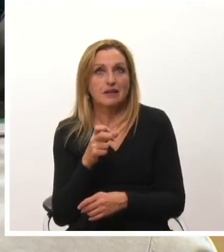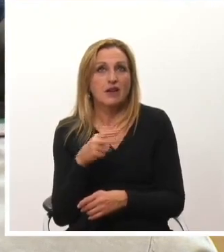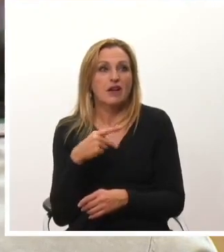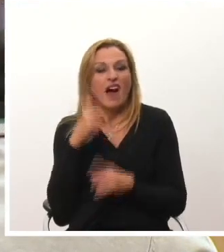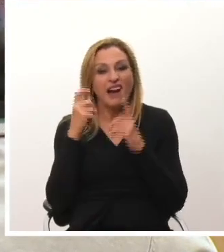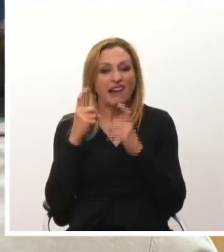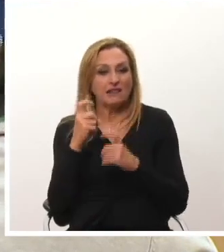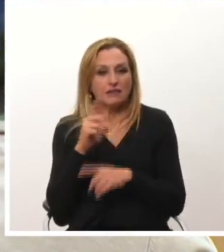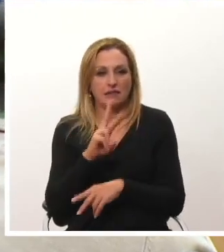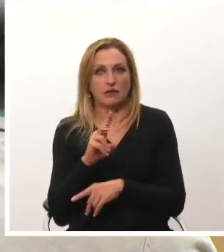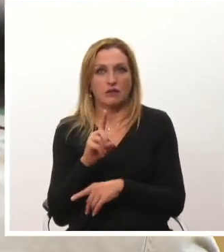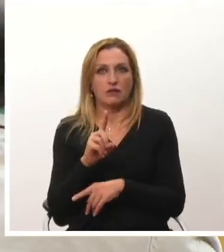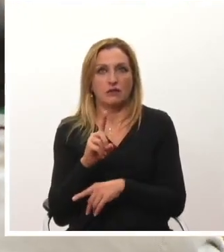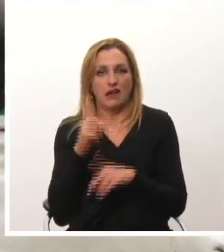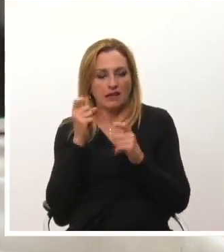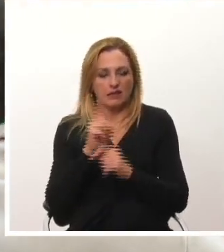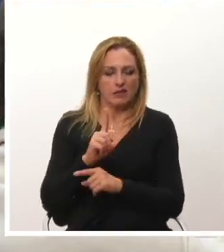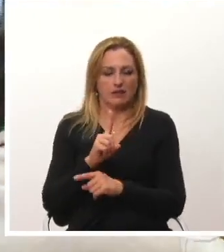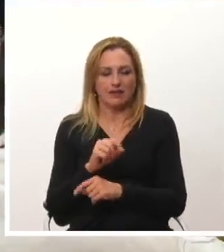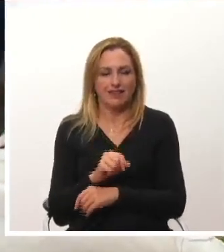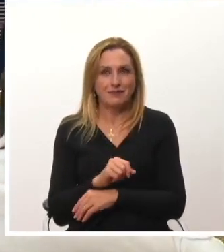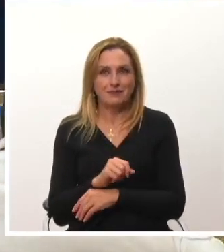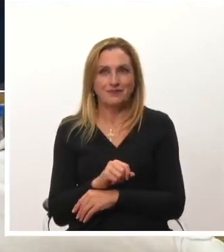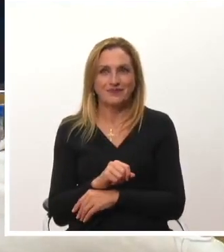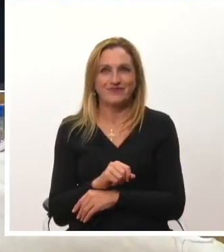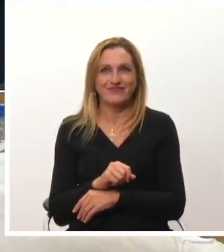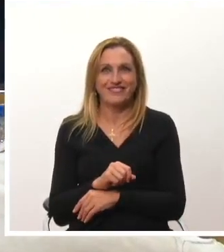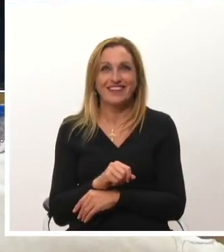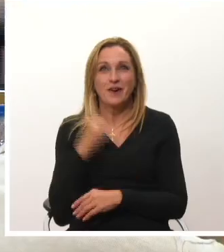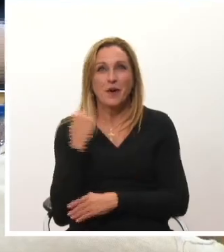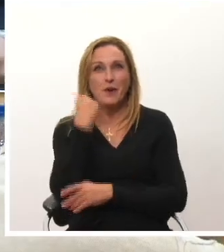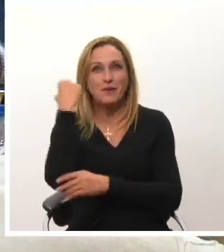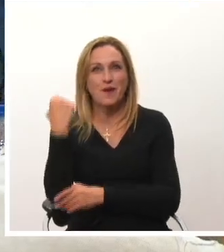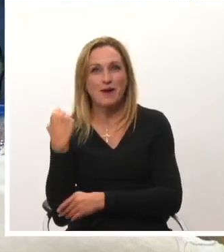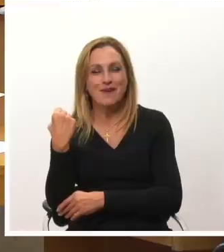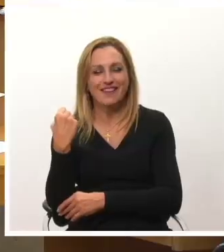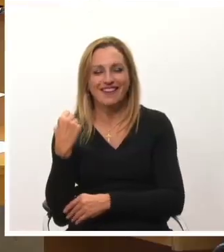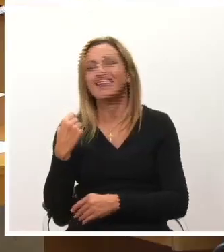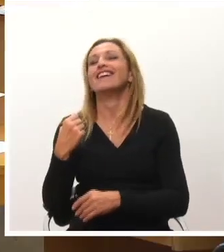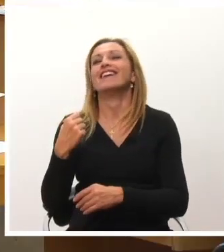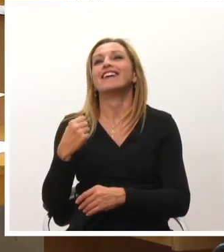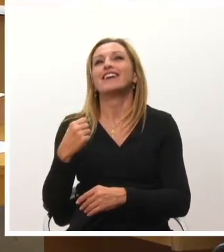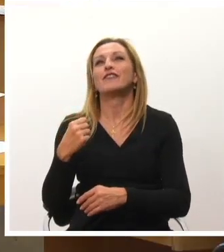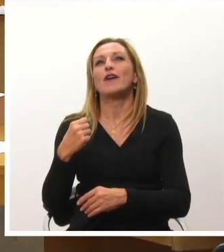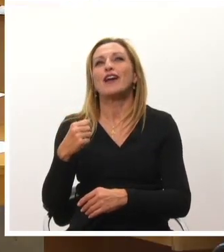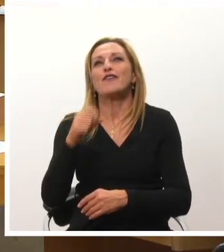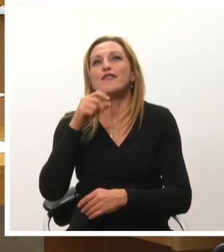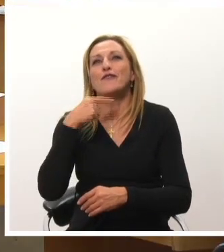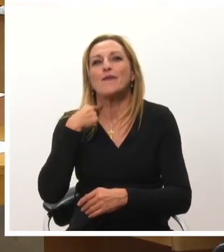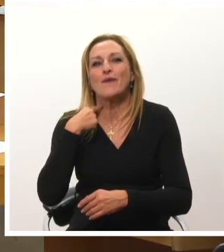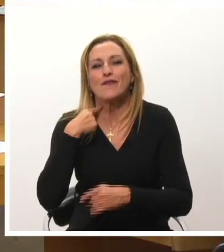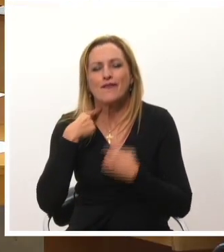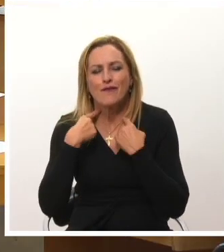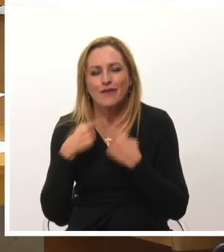no tío ya nos apoyamos una vez en ustedes y fue un auténtico desastre Y ustedes lo saben